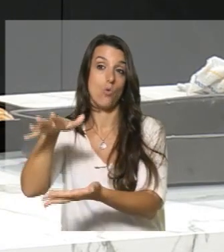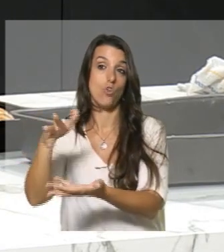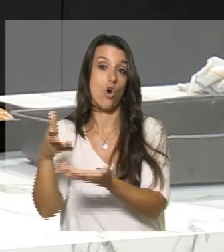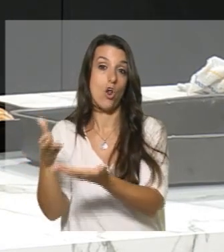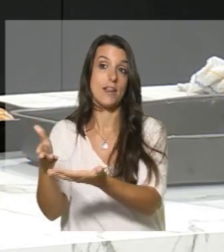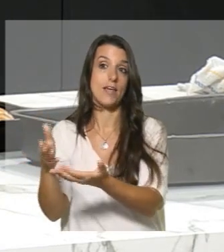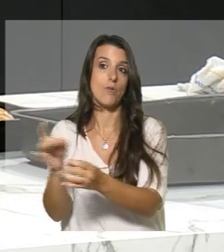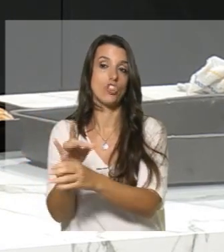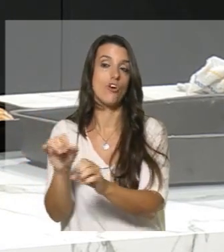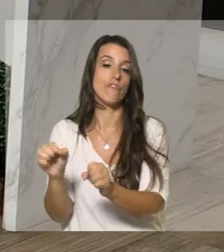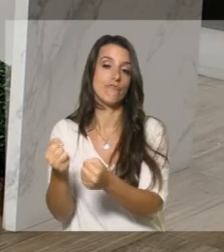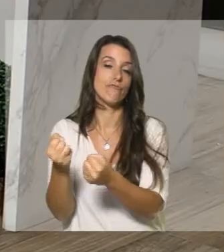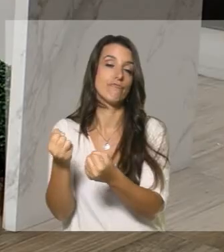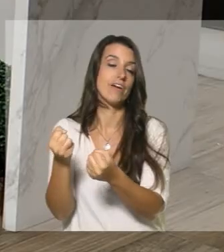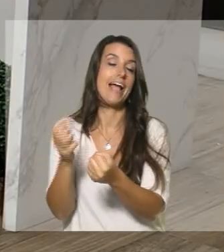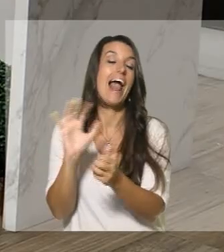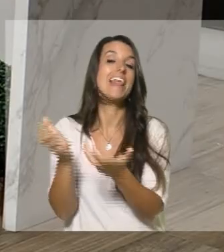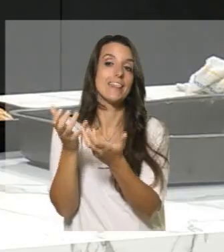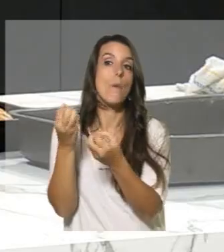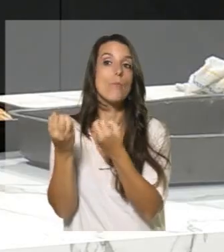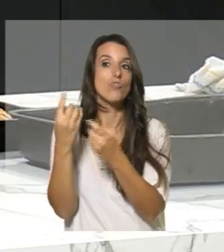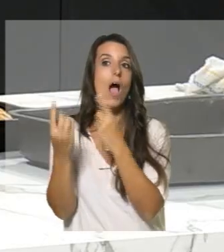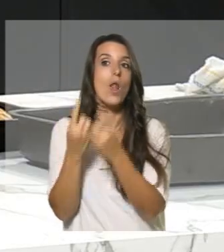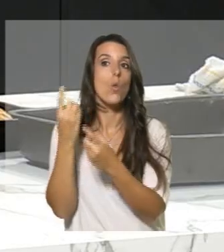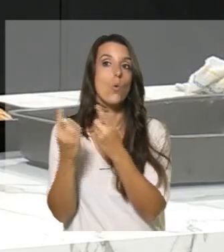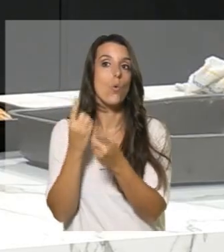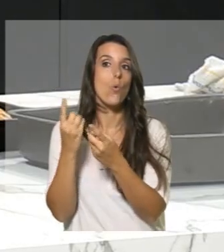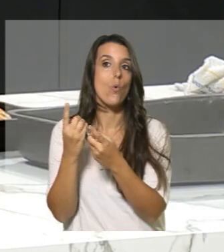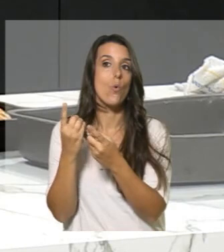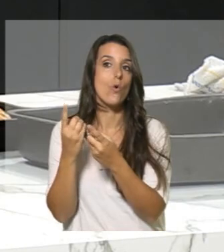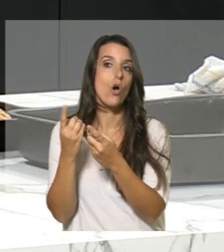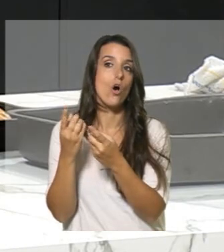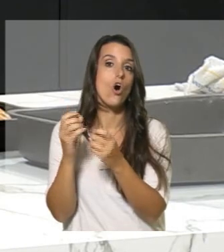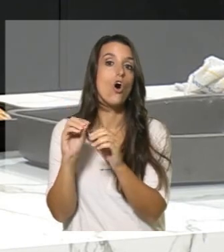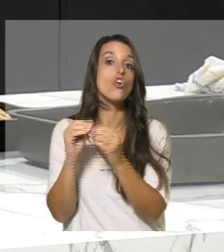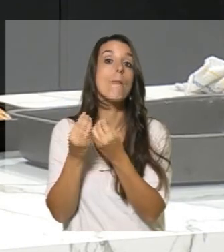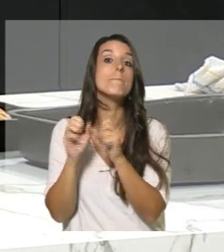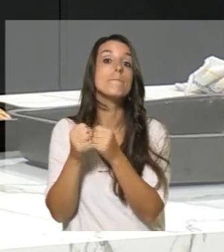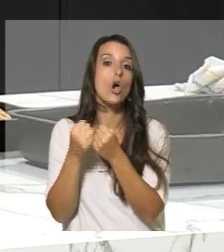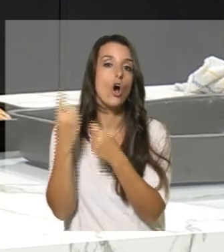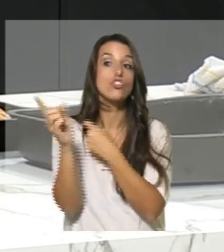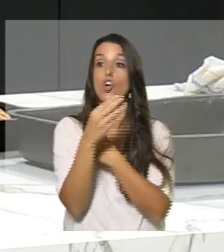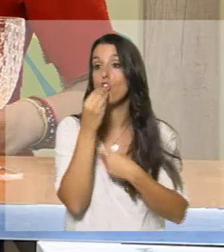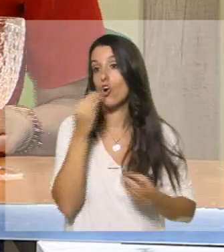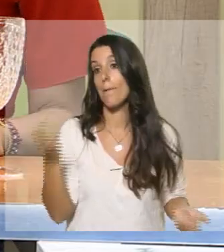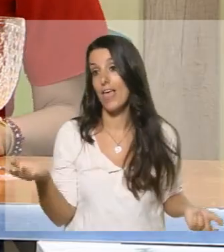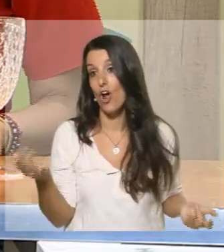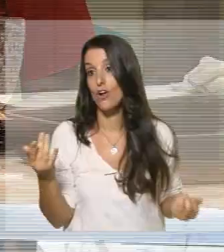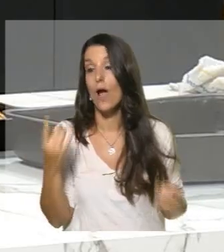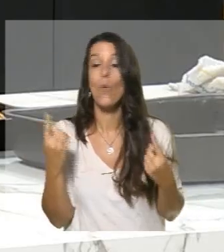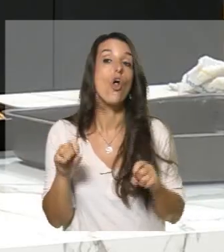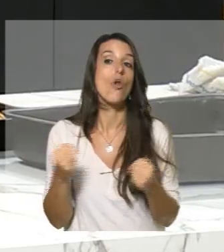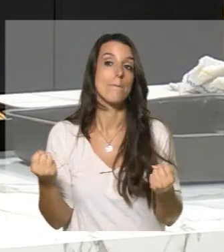horneé, claro, estaban tibios. Por eso algunos cayeron y eso fue lo que todo el mundo degustó. Claro. Antes de comenzar el